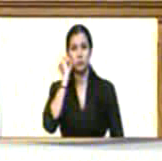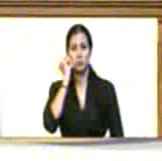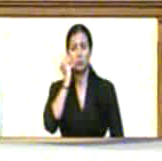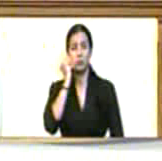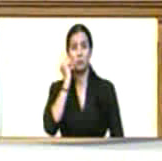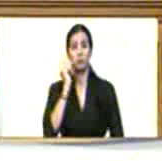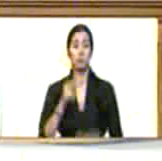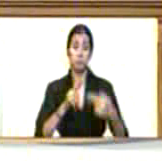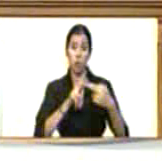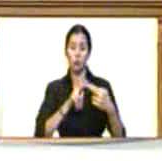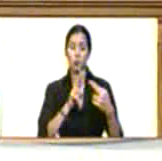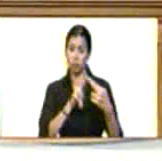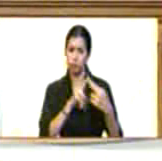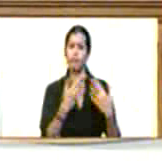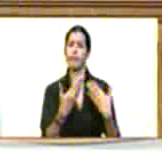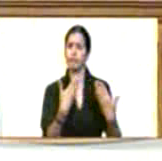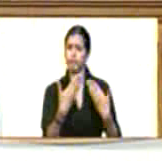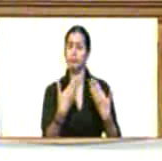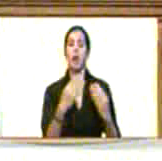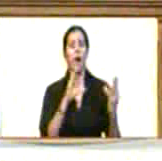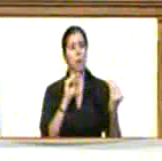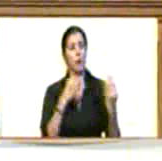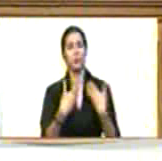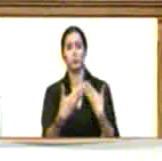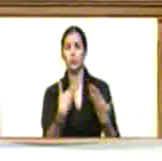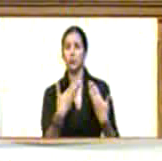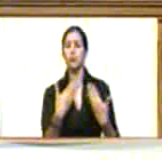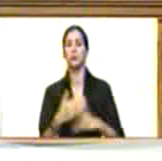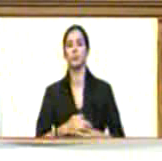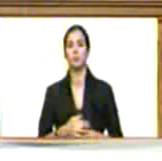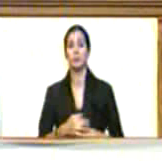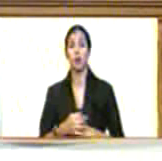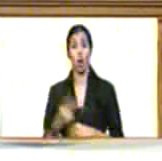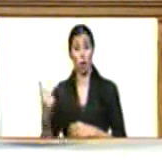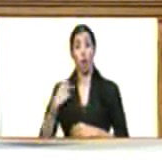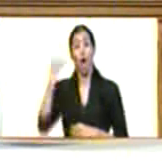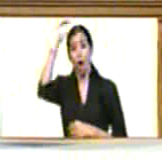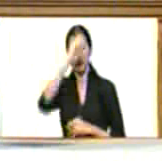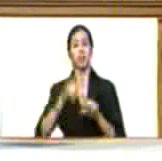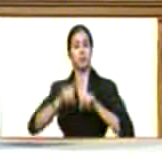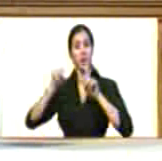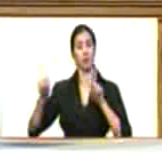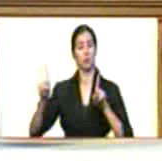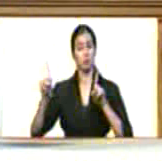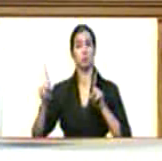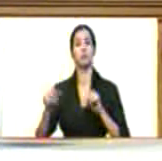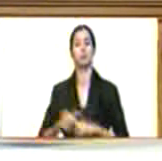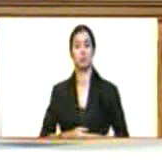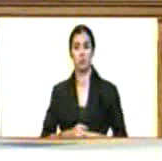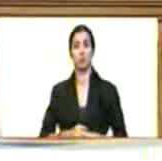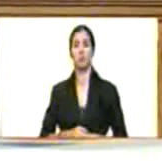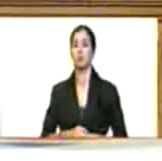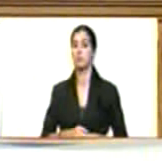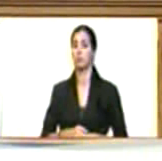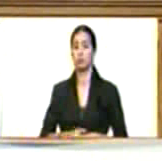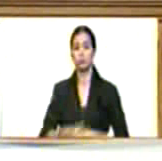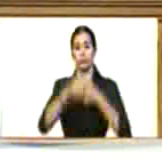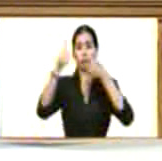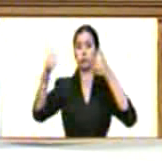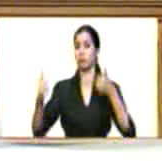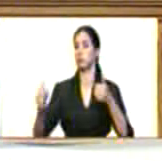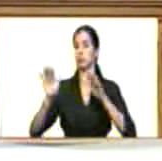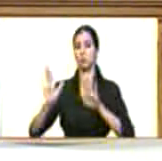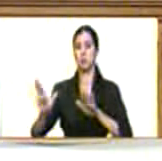Nos conocimos bien, conversábamos con nuestras diferencias, cada quien donde cada